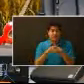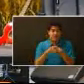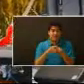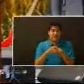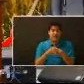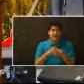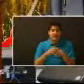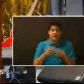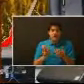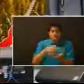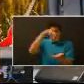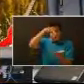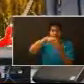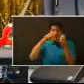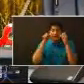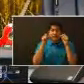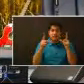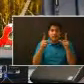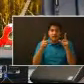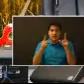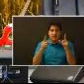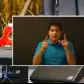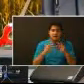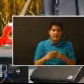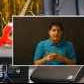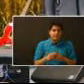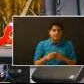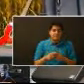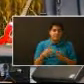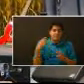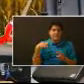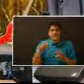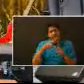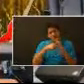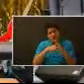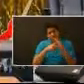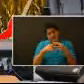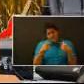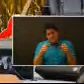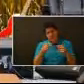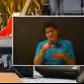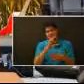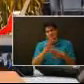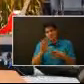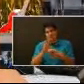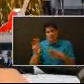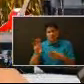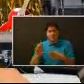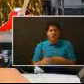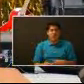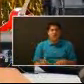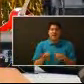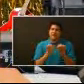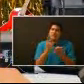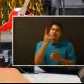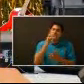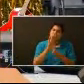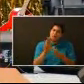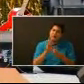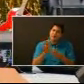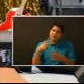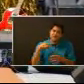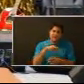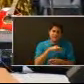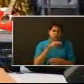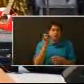pone atento y bueno, tengo que hacer. Lo despierta para que uno haga lo que tiene que hacer. Entonces, una de las cosas que